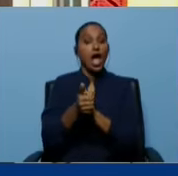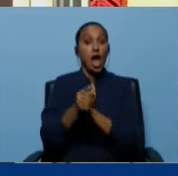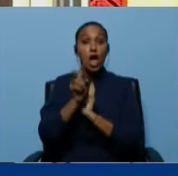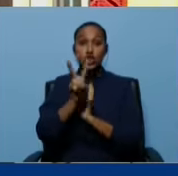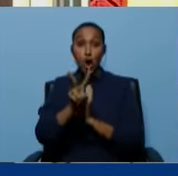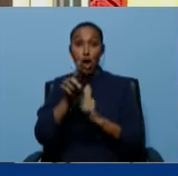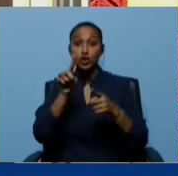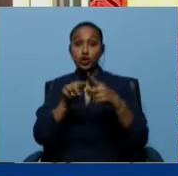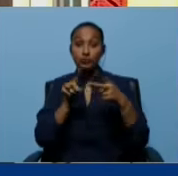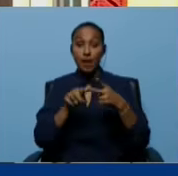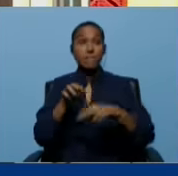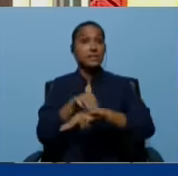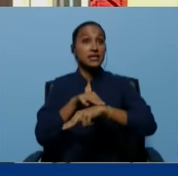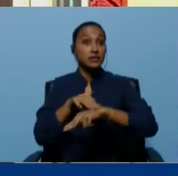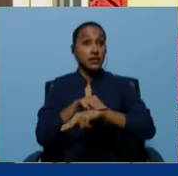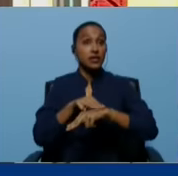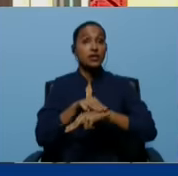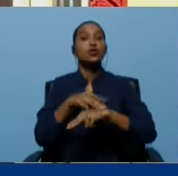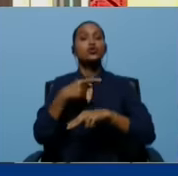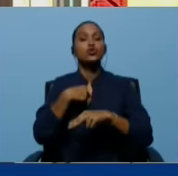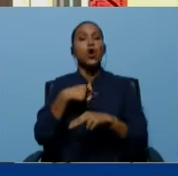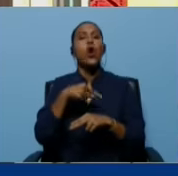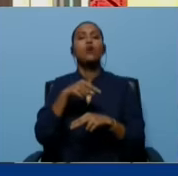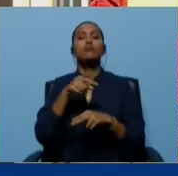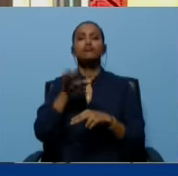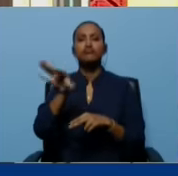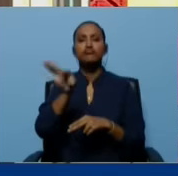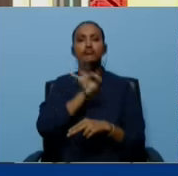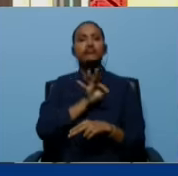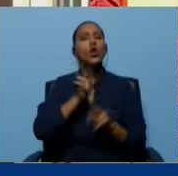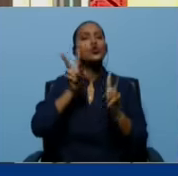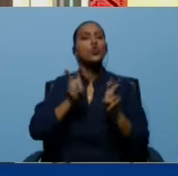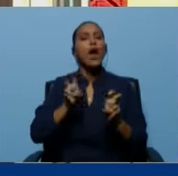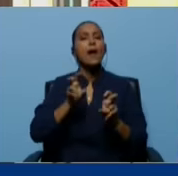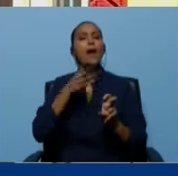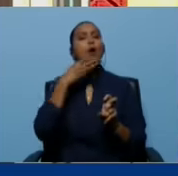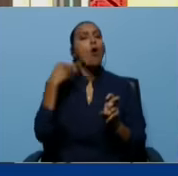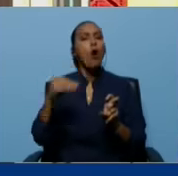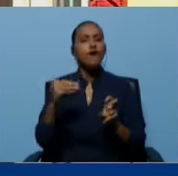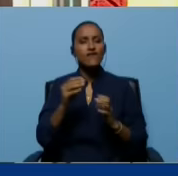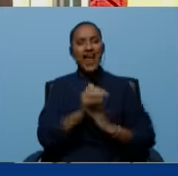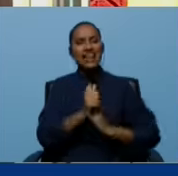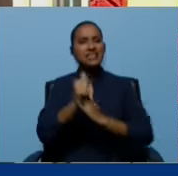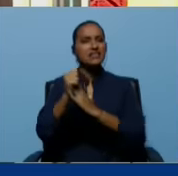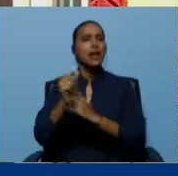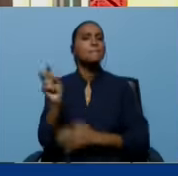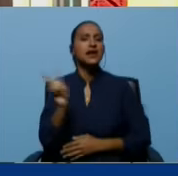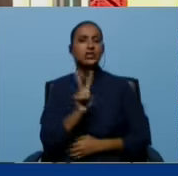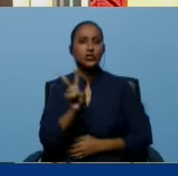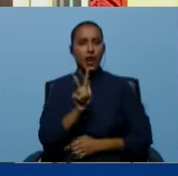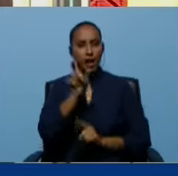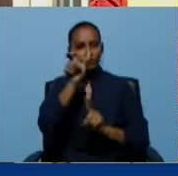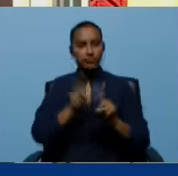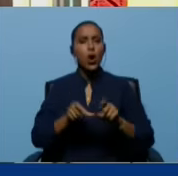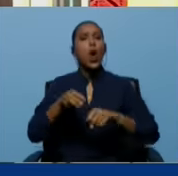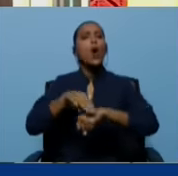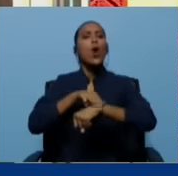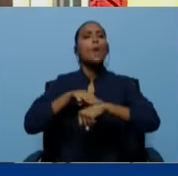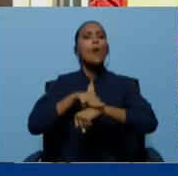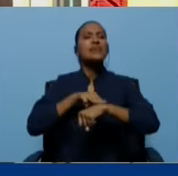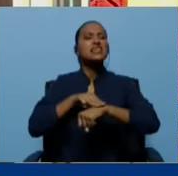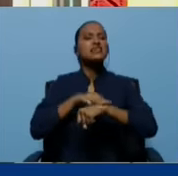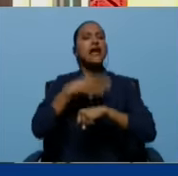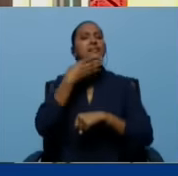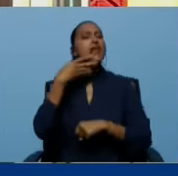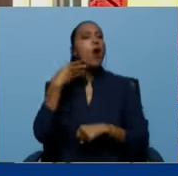he decidido entonces nombrar una nueva joven líder venezolana como ministra para la juventud.